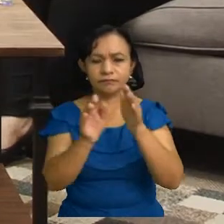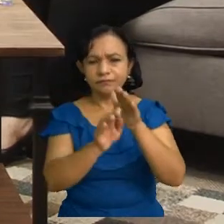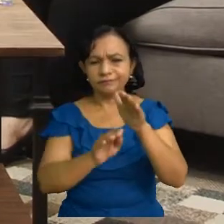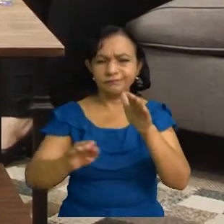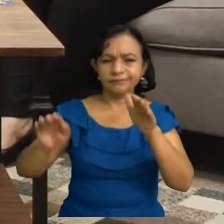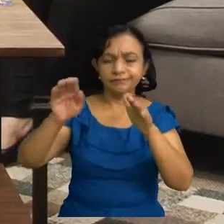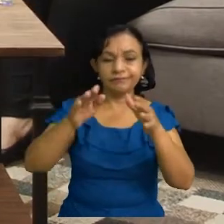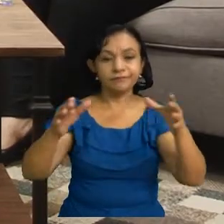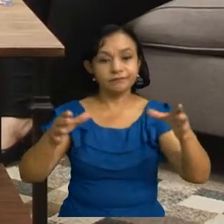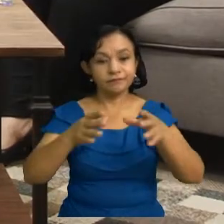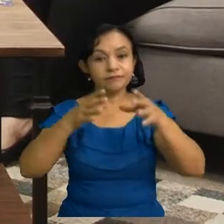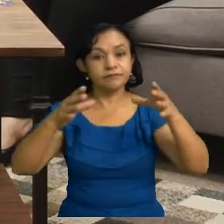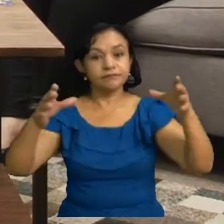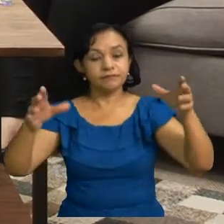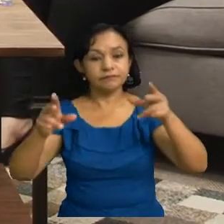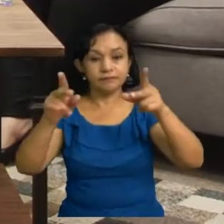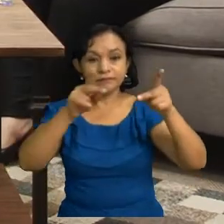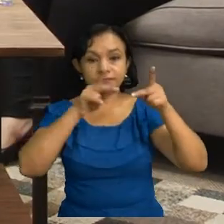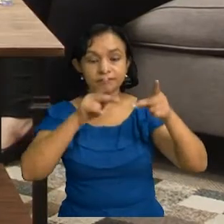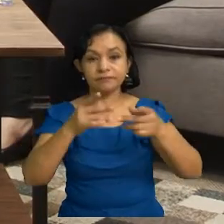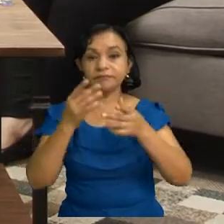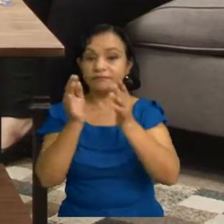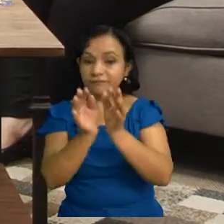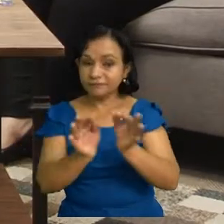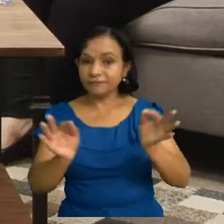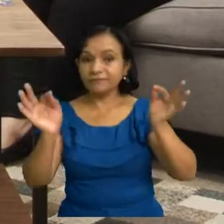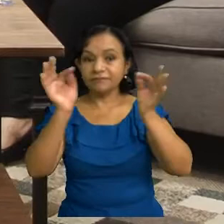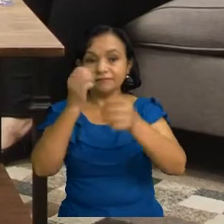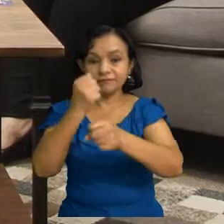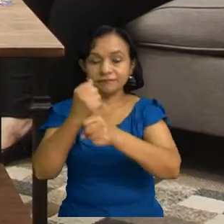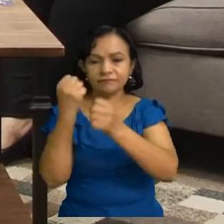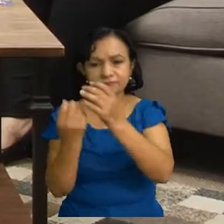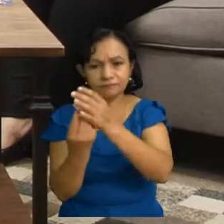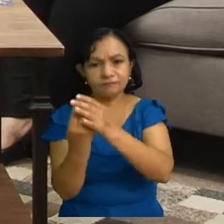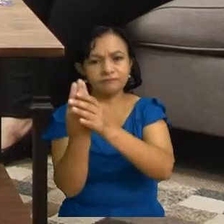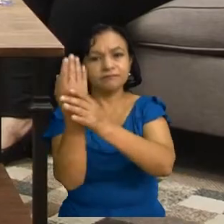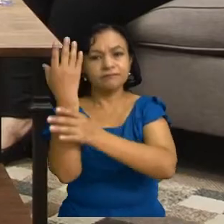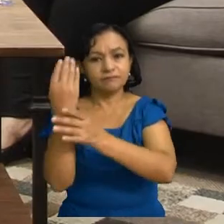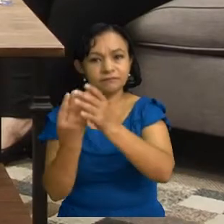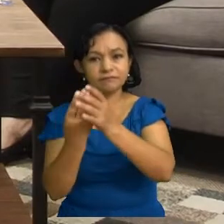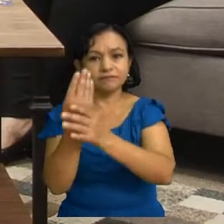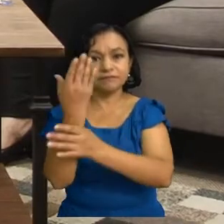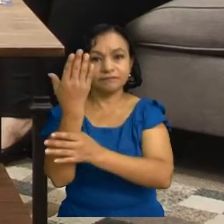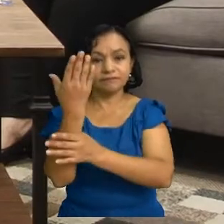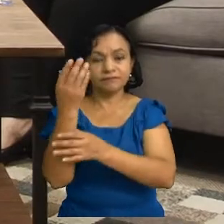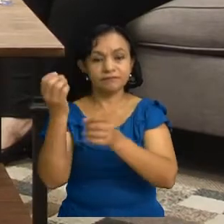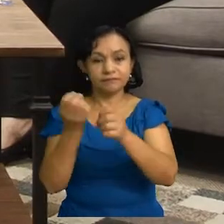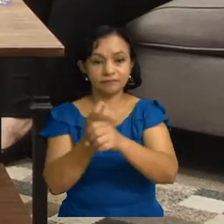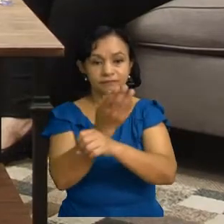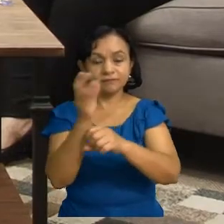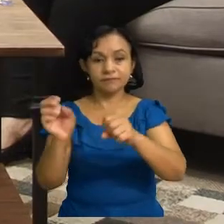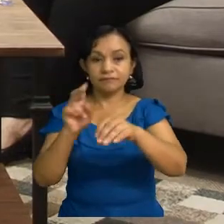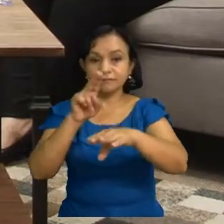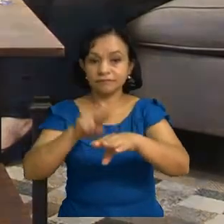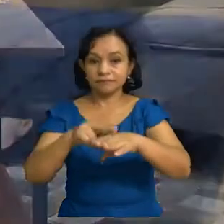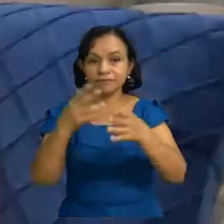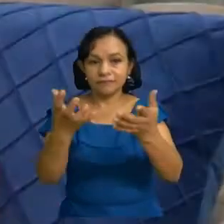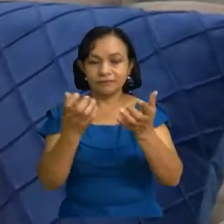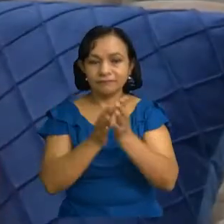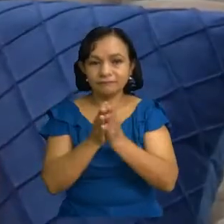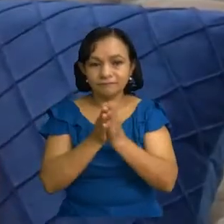suman a esta importante labor de reforestación para este año la cruzada nacional de reforestación se ha puesto metas